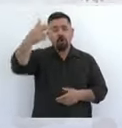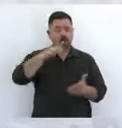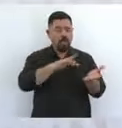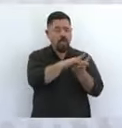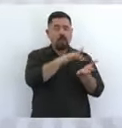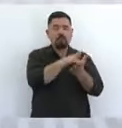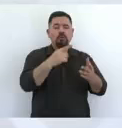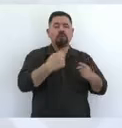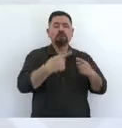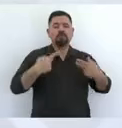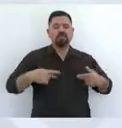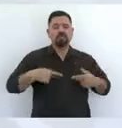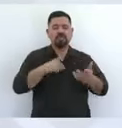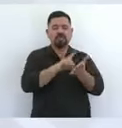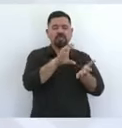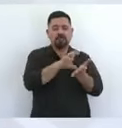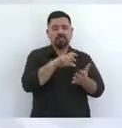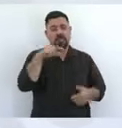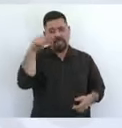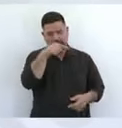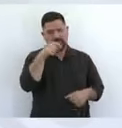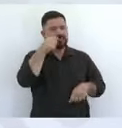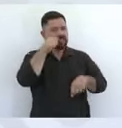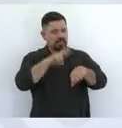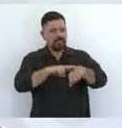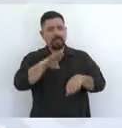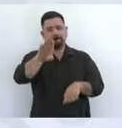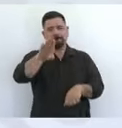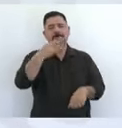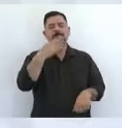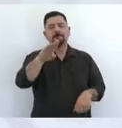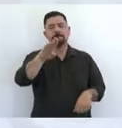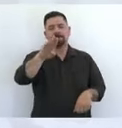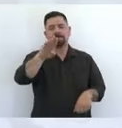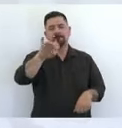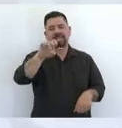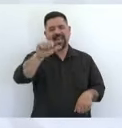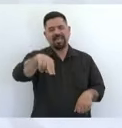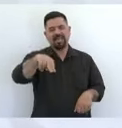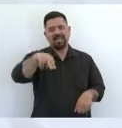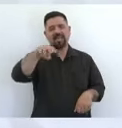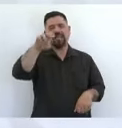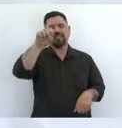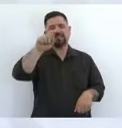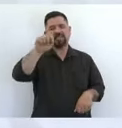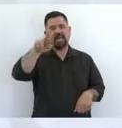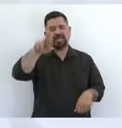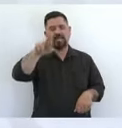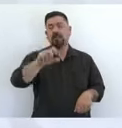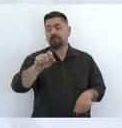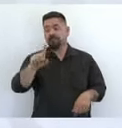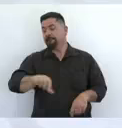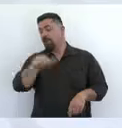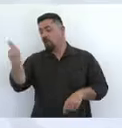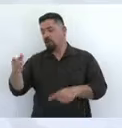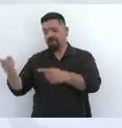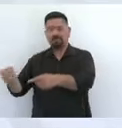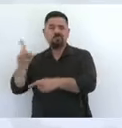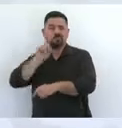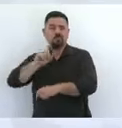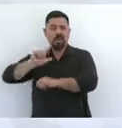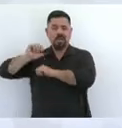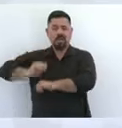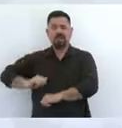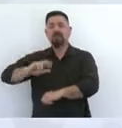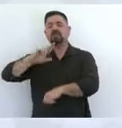de Bienestar. También está la que es responsable directa de estos programas,